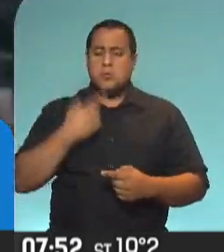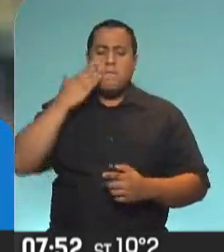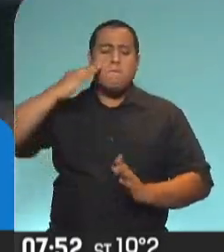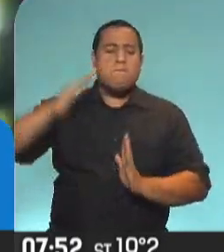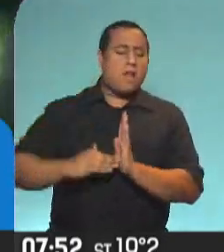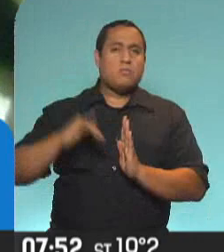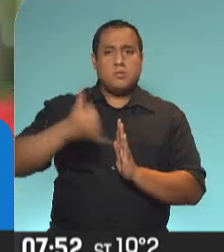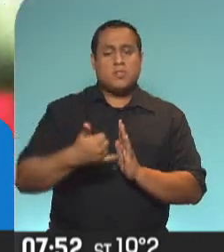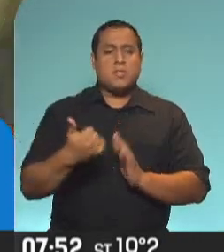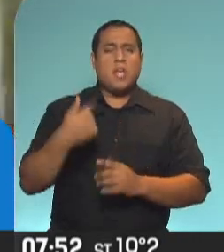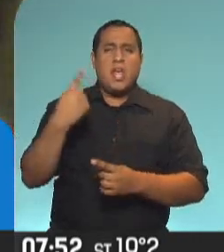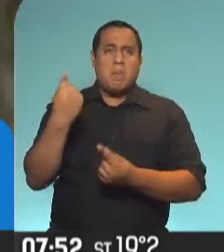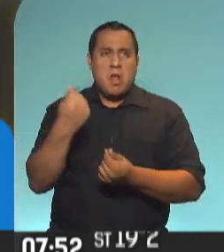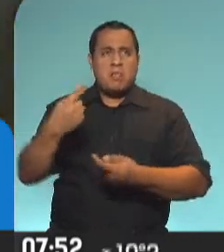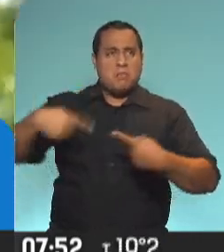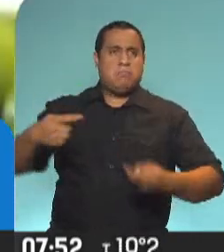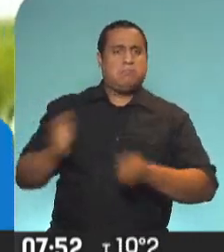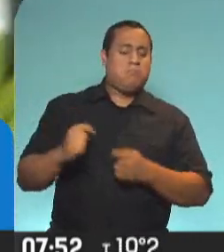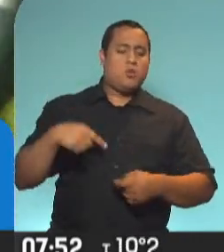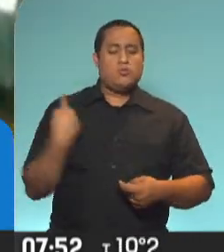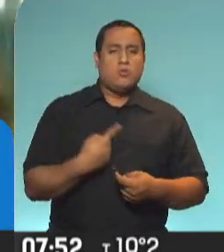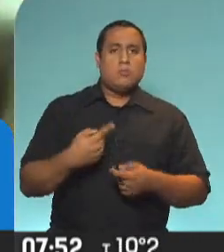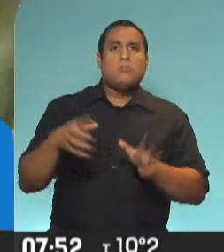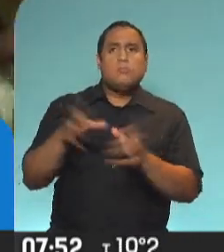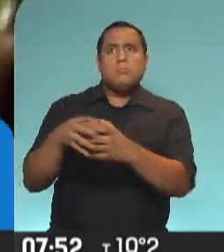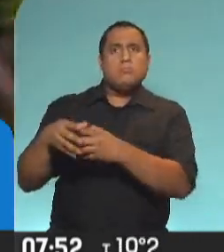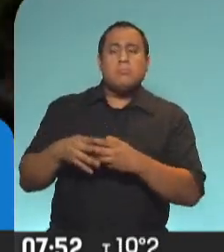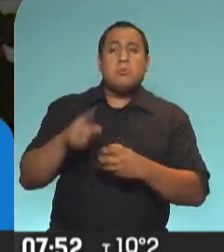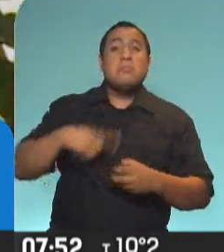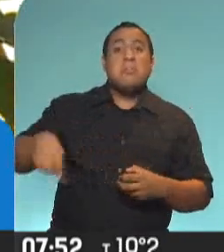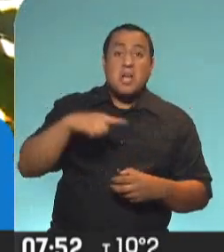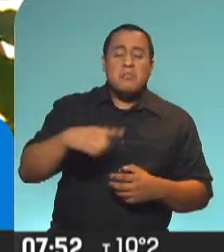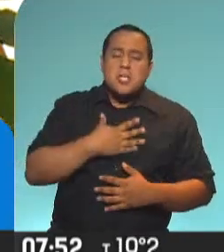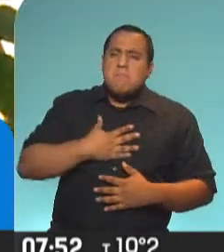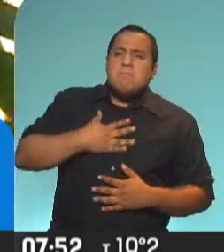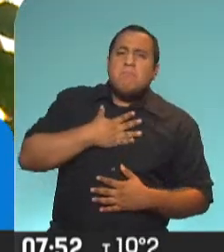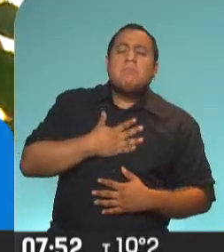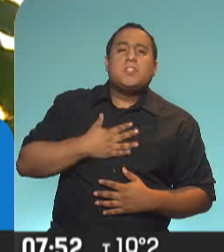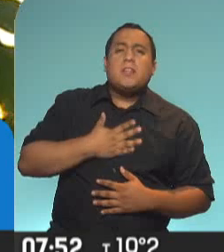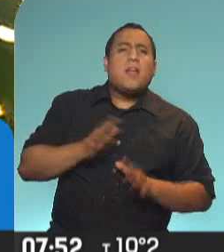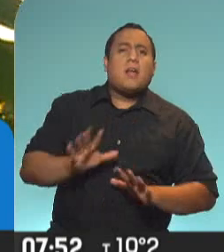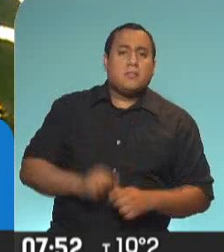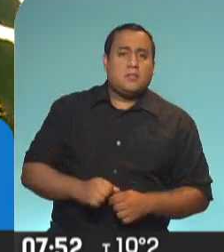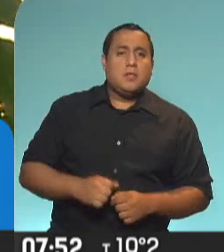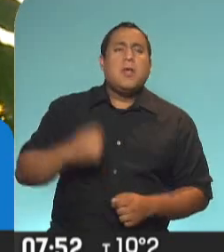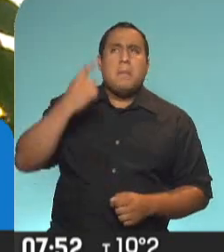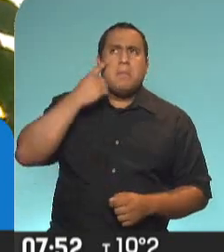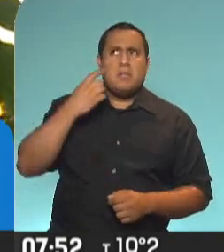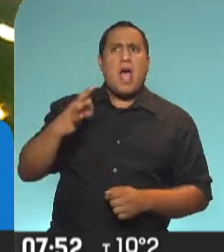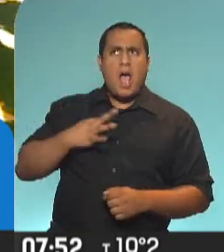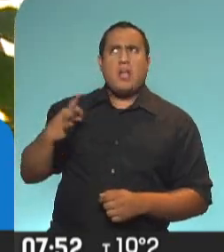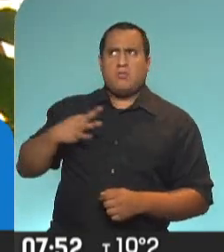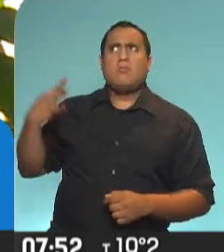privilegios económicos, y creo que esto va por ahí, un grupo de personas que sienten que particularmente los últimos